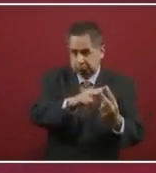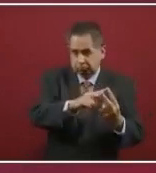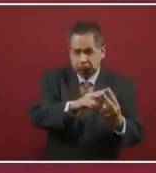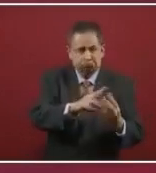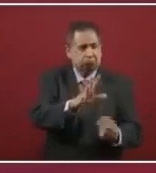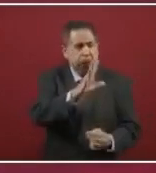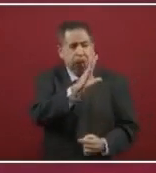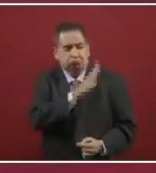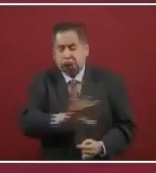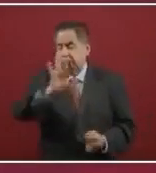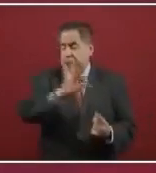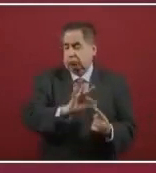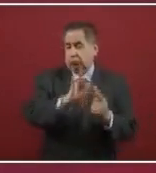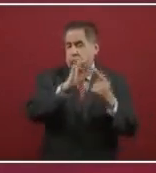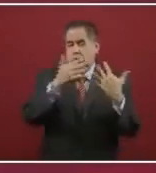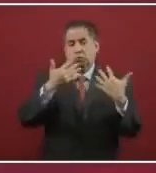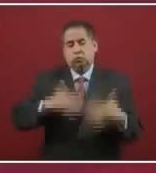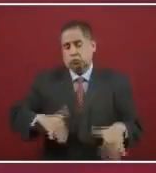excepcional,